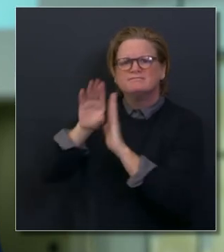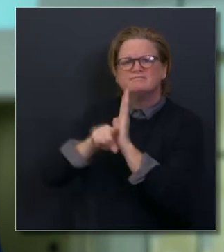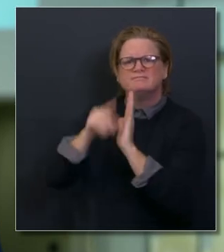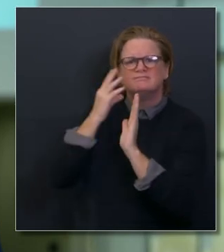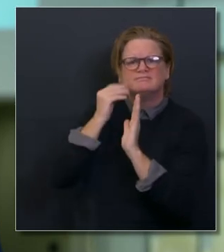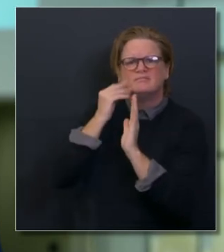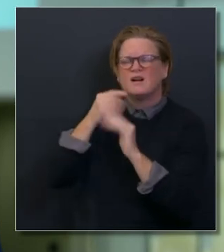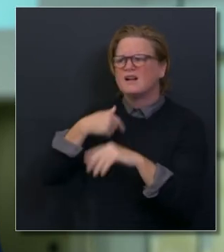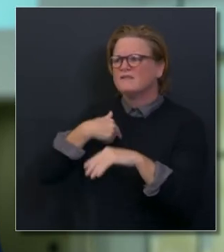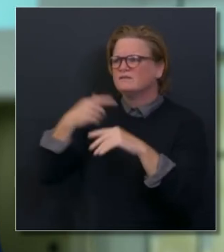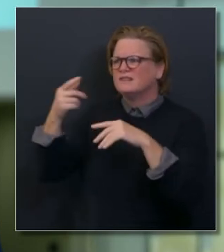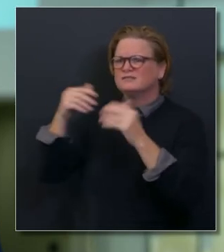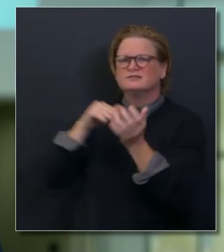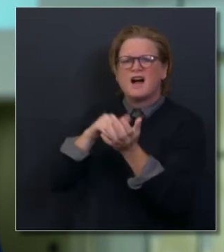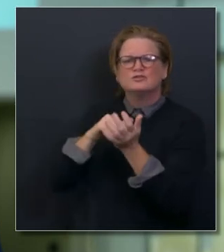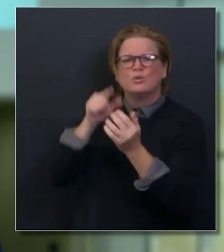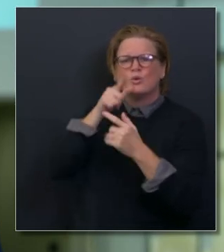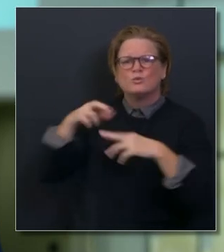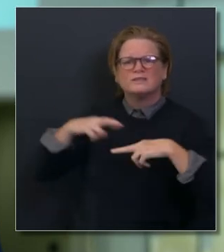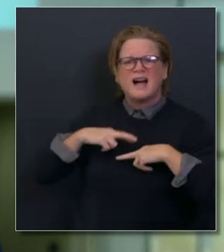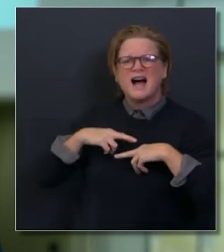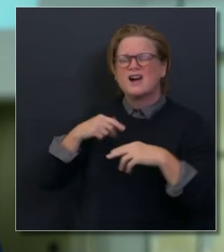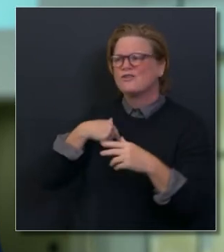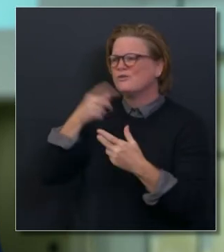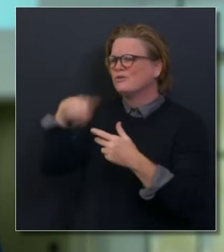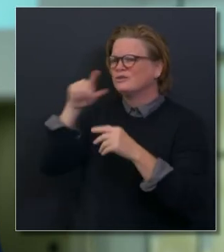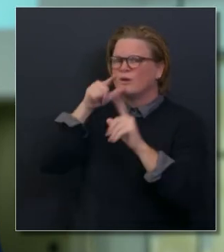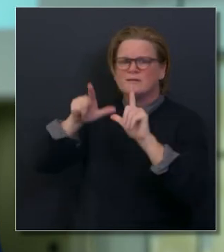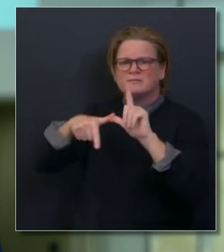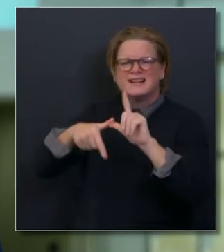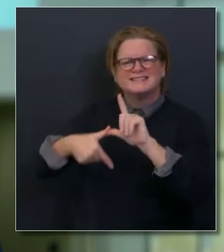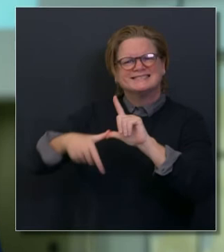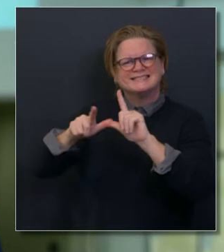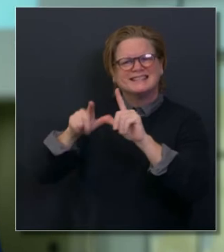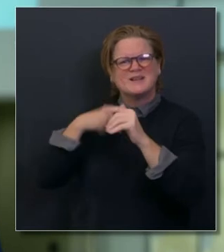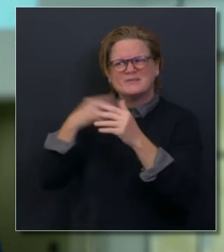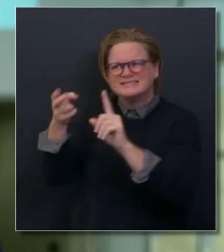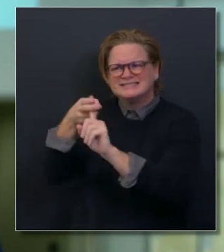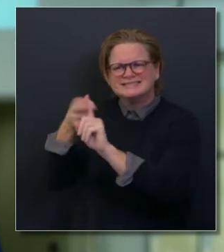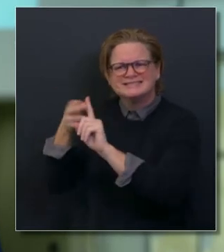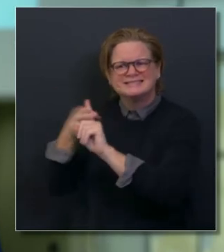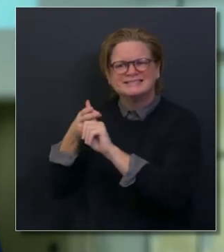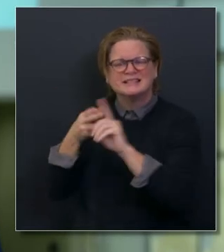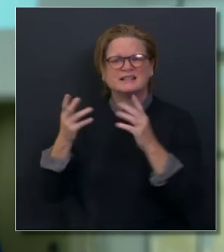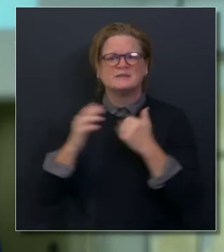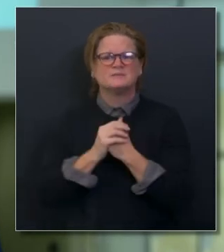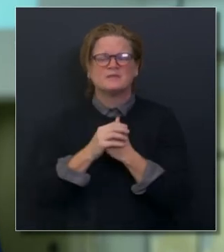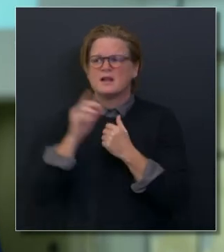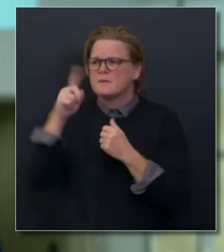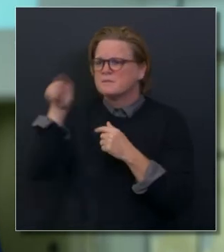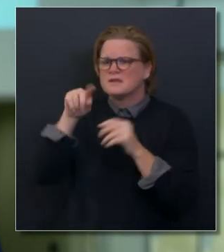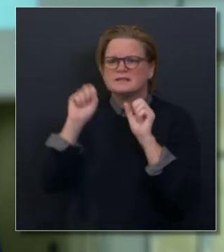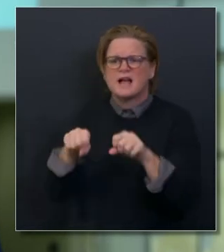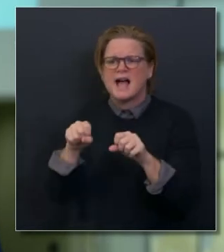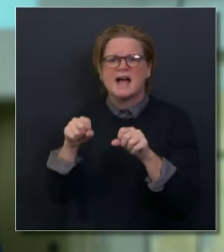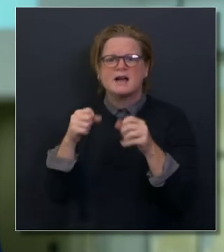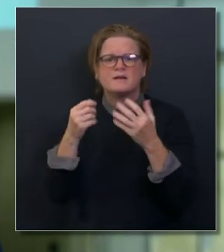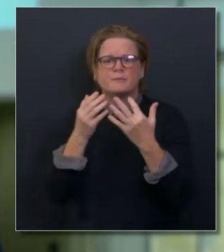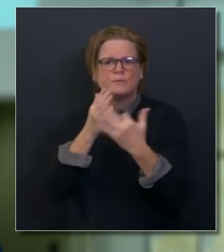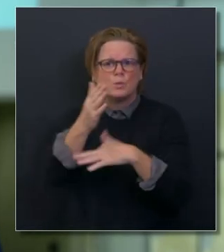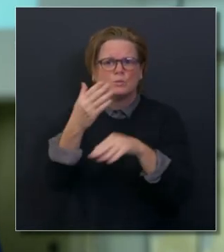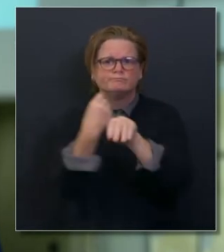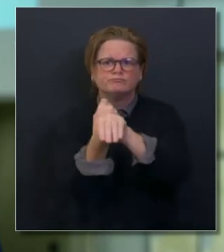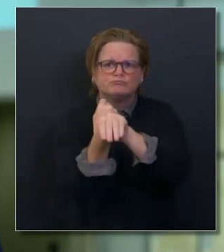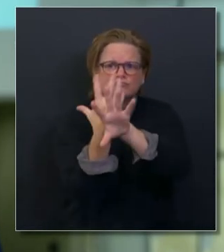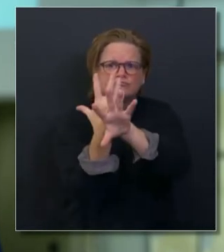cierto consultorio, traerlos de regreso y crear oportunidades virtuales de apoyo, por ejemplo, como